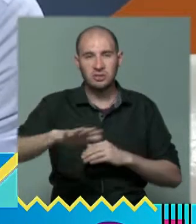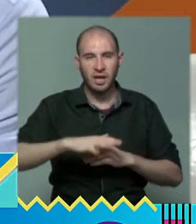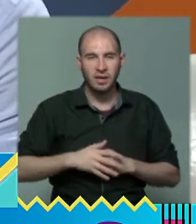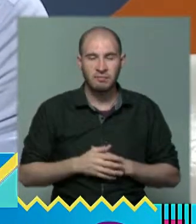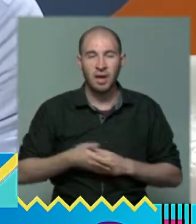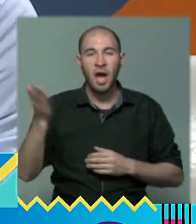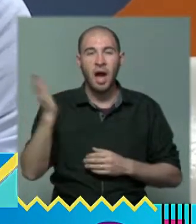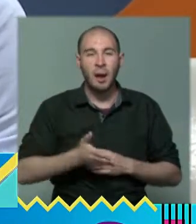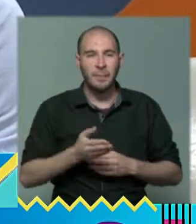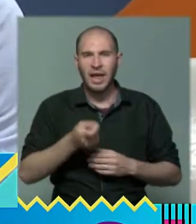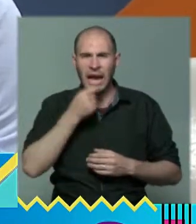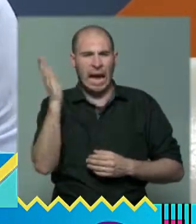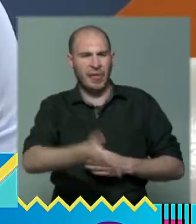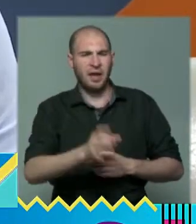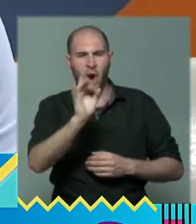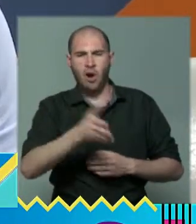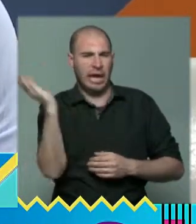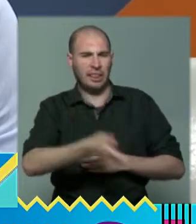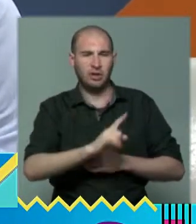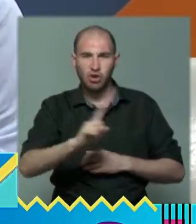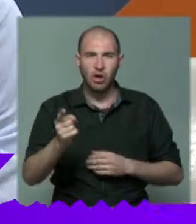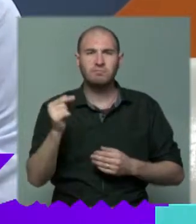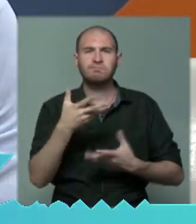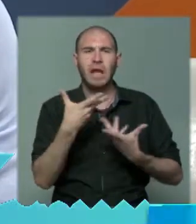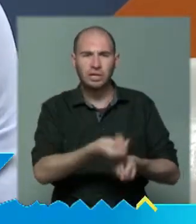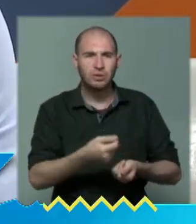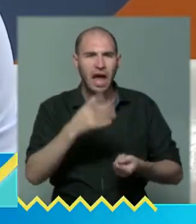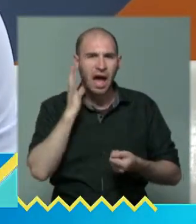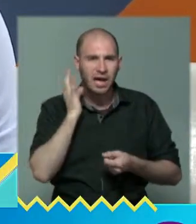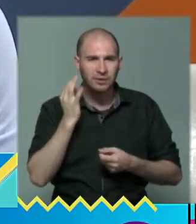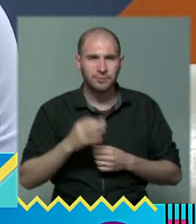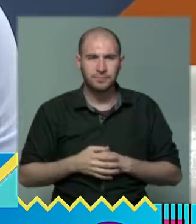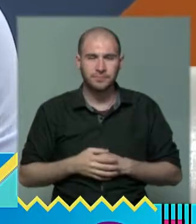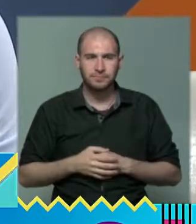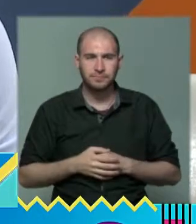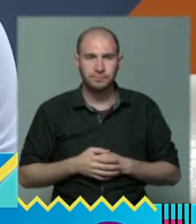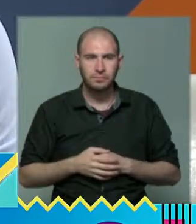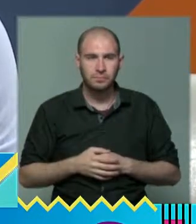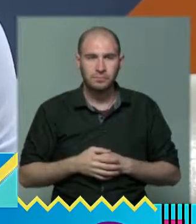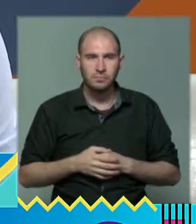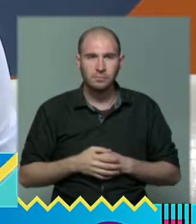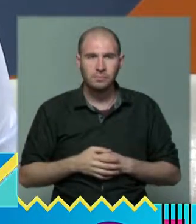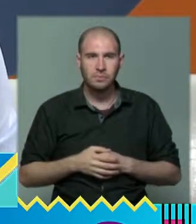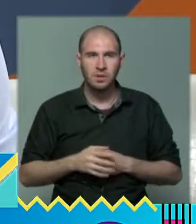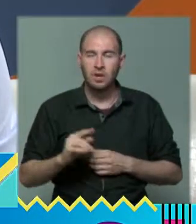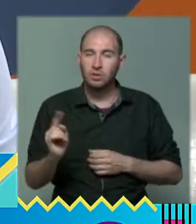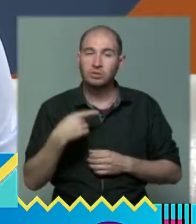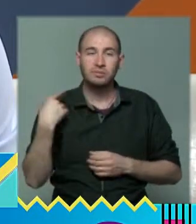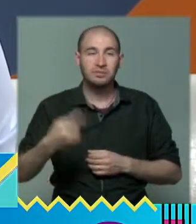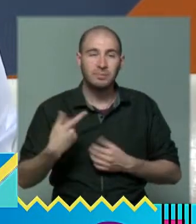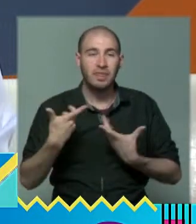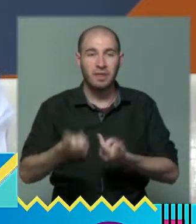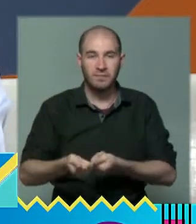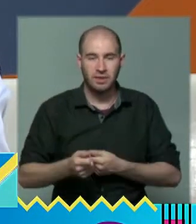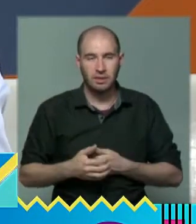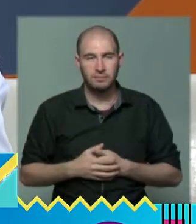la pena no puede ser un castigo y solamente un castigo, tiene que servir para algo y la idea y nosotros siempre vamos a defender